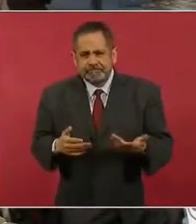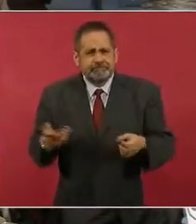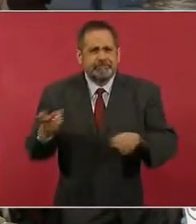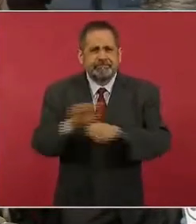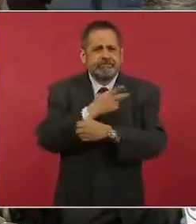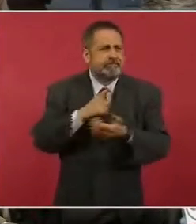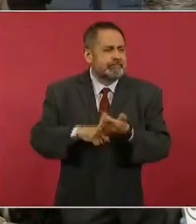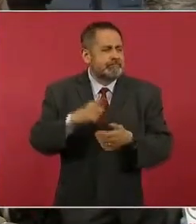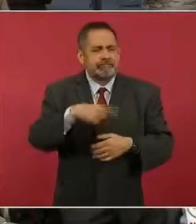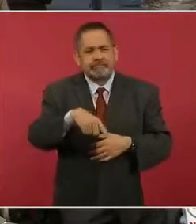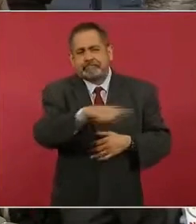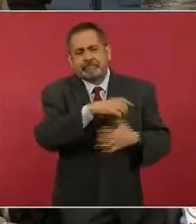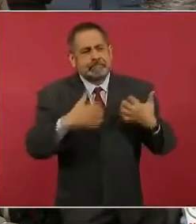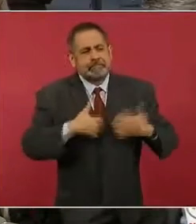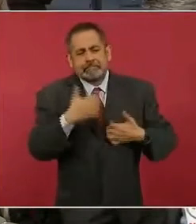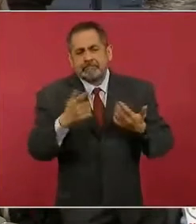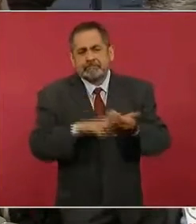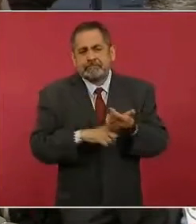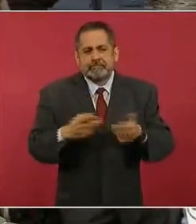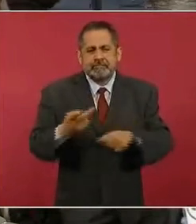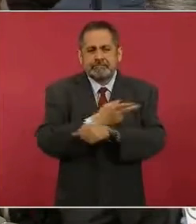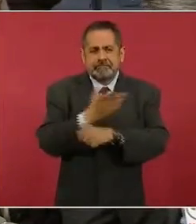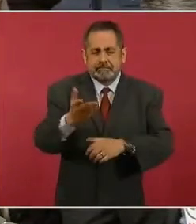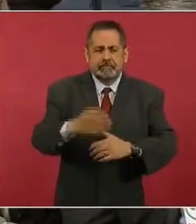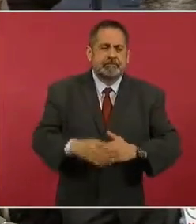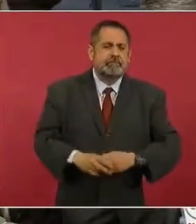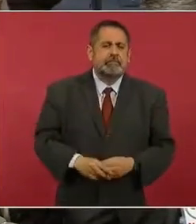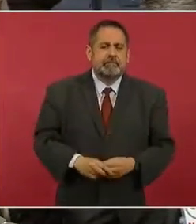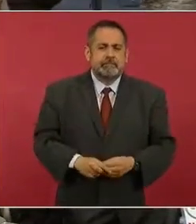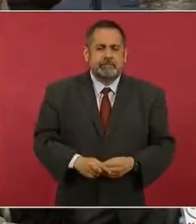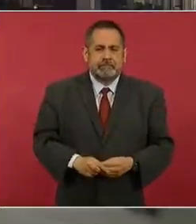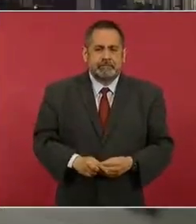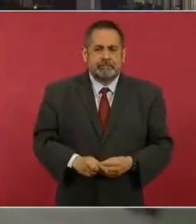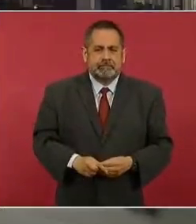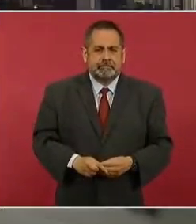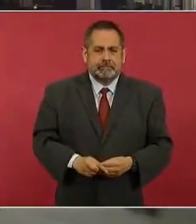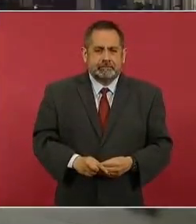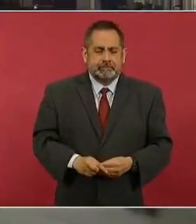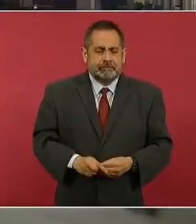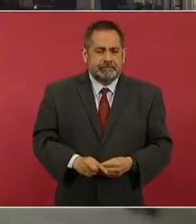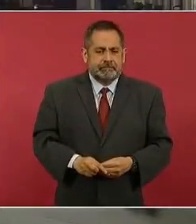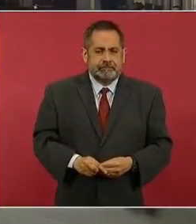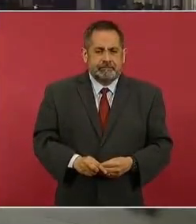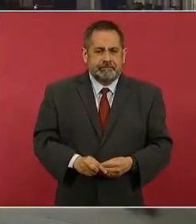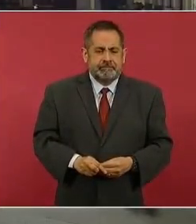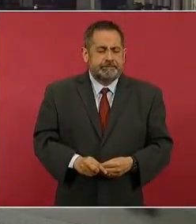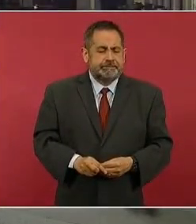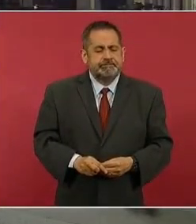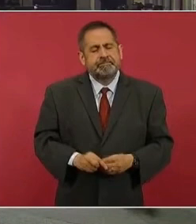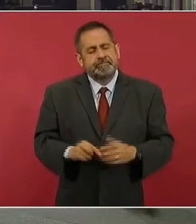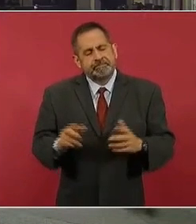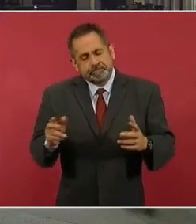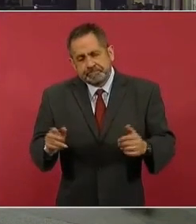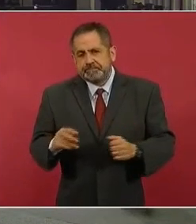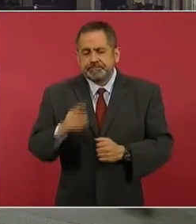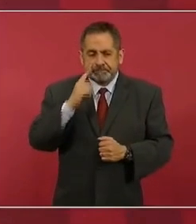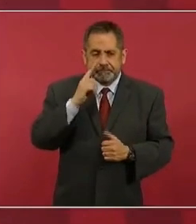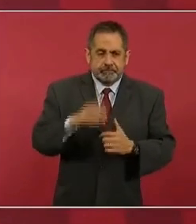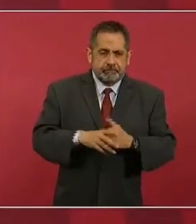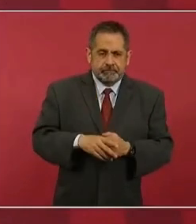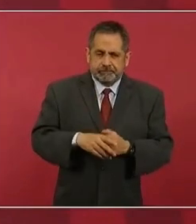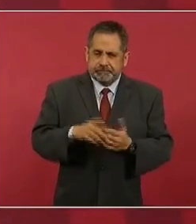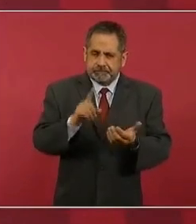hasta ahorita y por qué esto ha estado girando muy rápido, presidente? Bueno, es que en